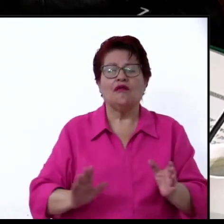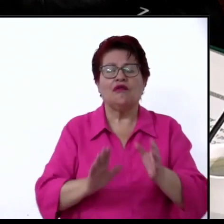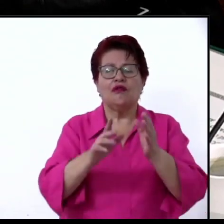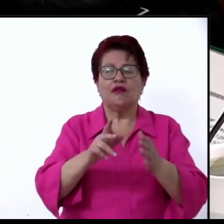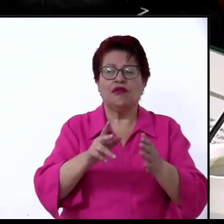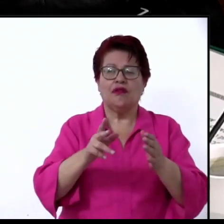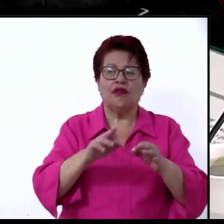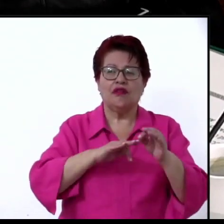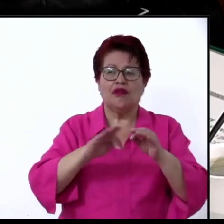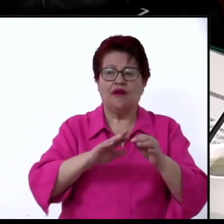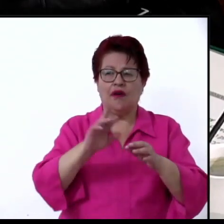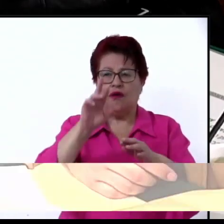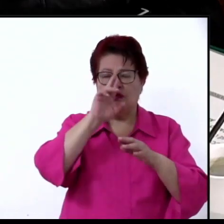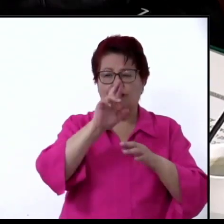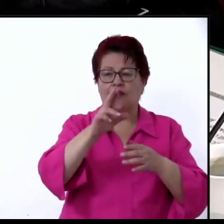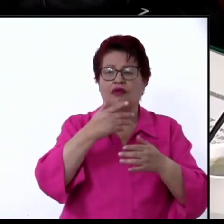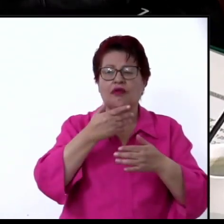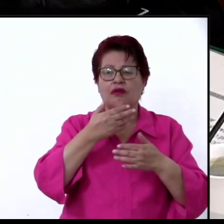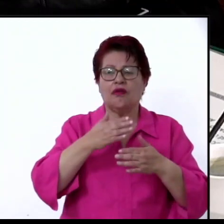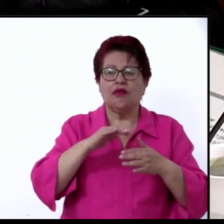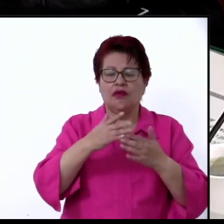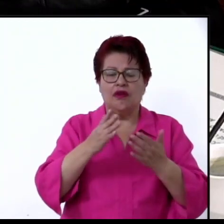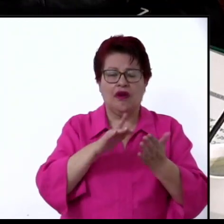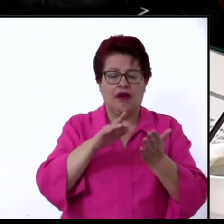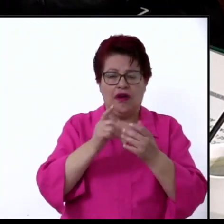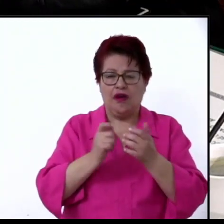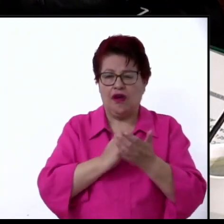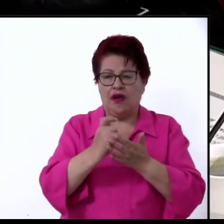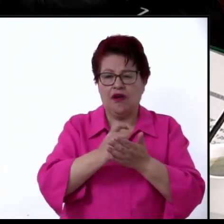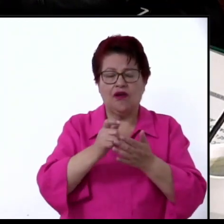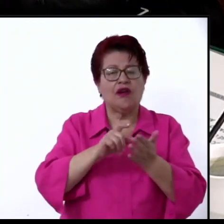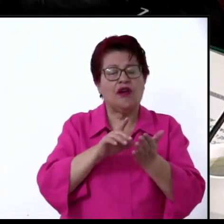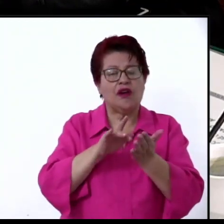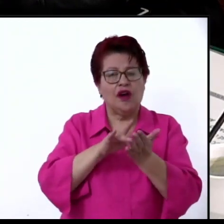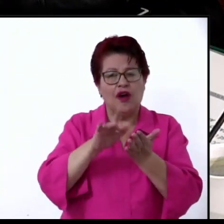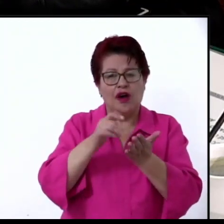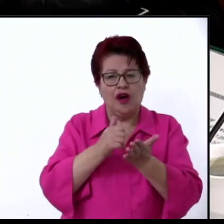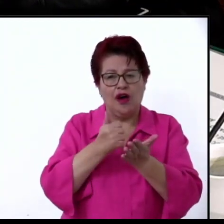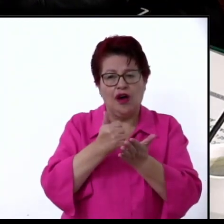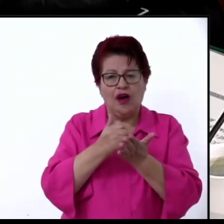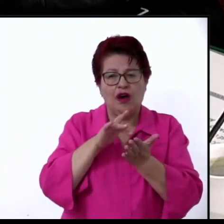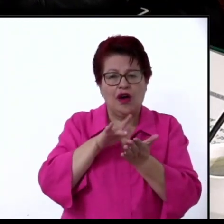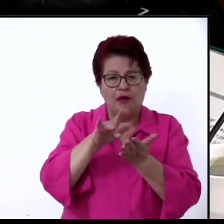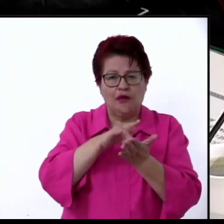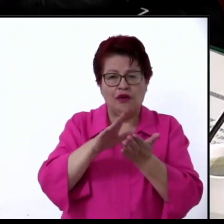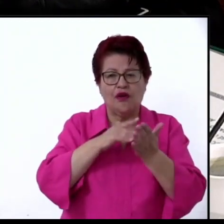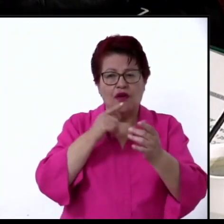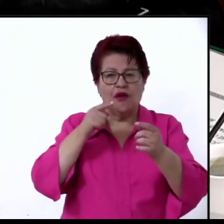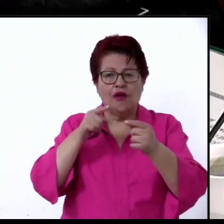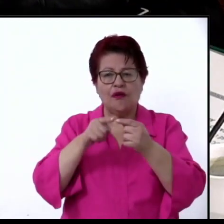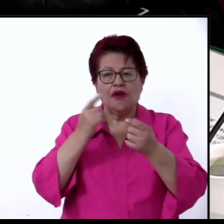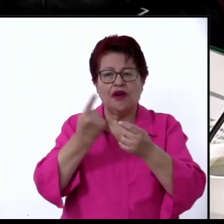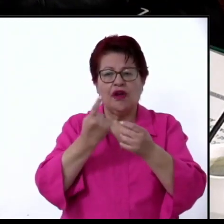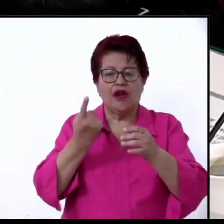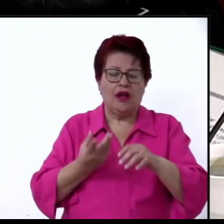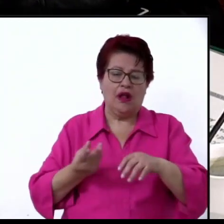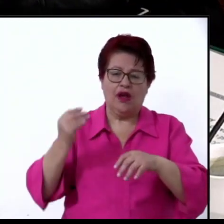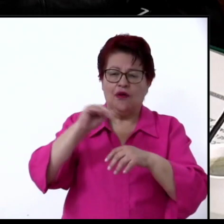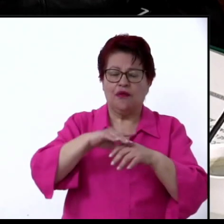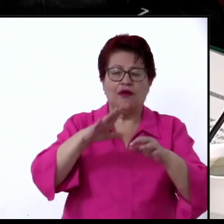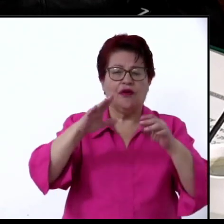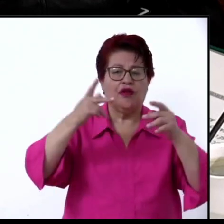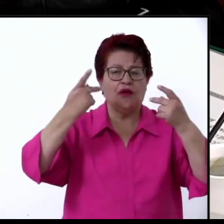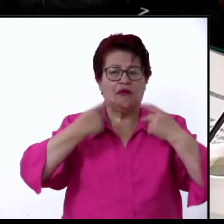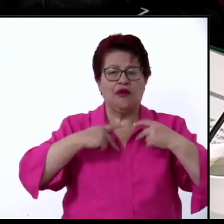digno, nos menciona que las acciones y apoyos que se otorgan tienen la finalidad de buscar la incorporación de las